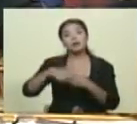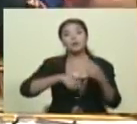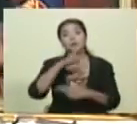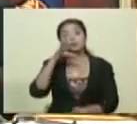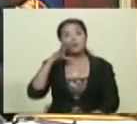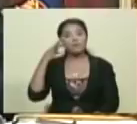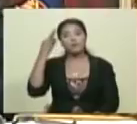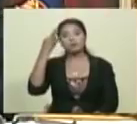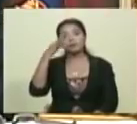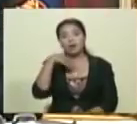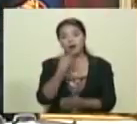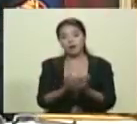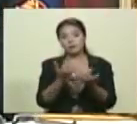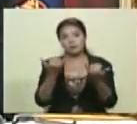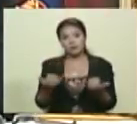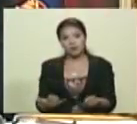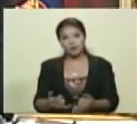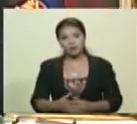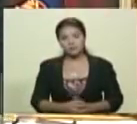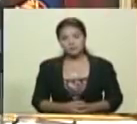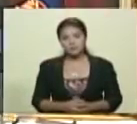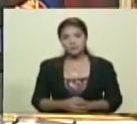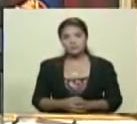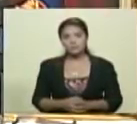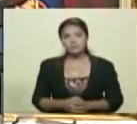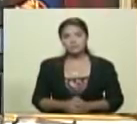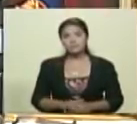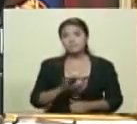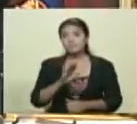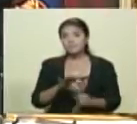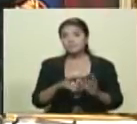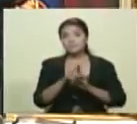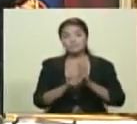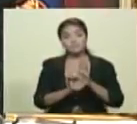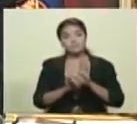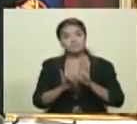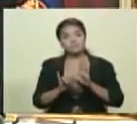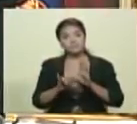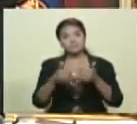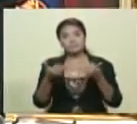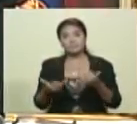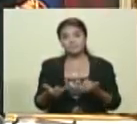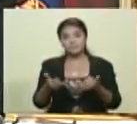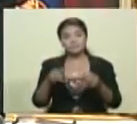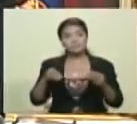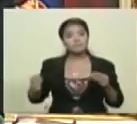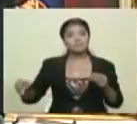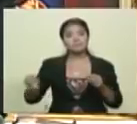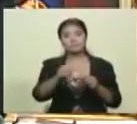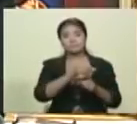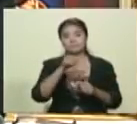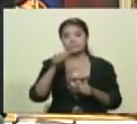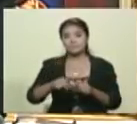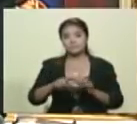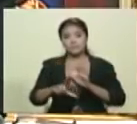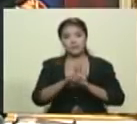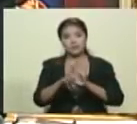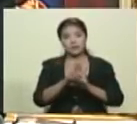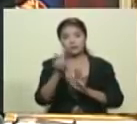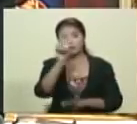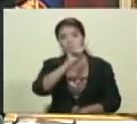Francesa hasta nuestros días. Y es la jurisprudencia constituyente vigente en territorio y jurisdicción de